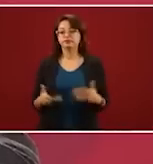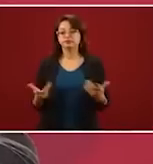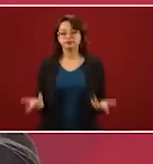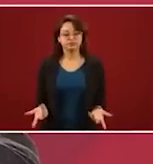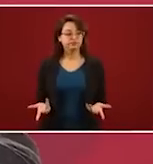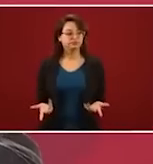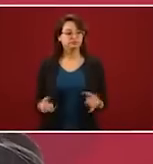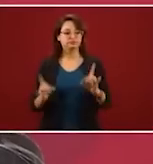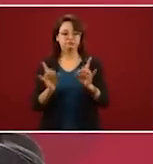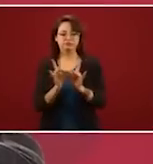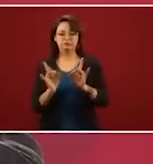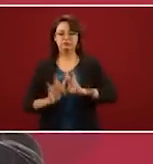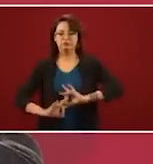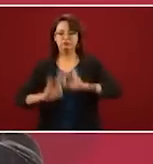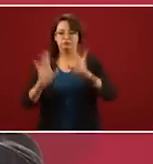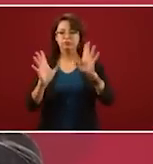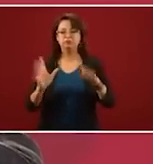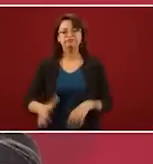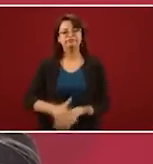son hechos de corrupción